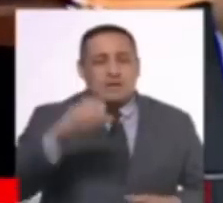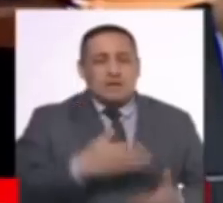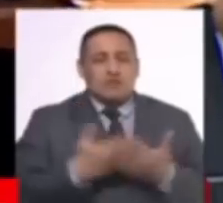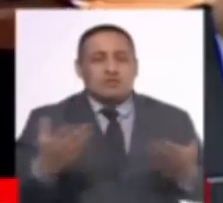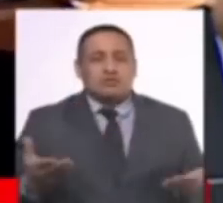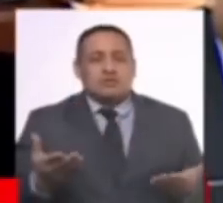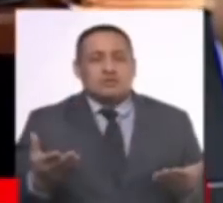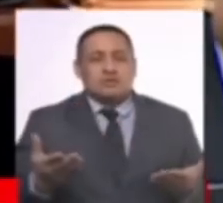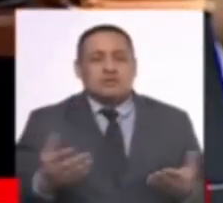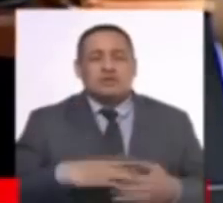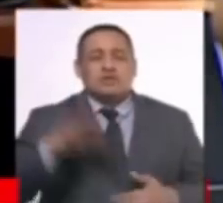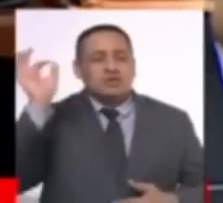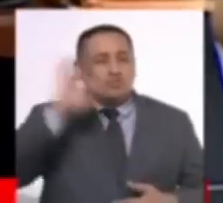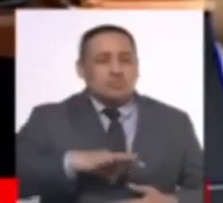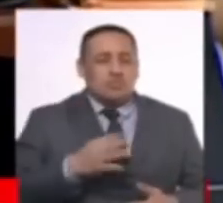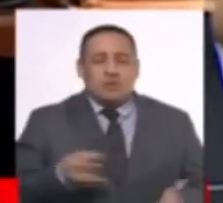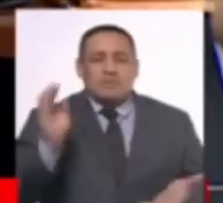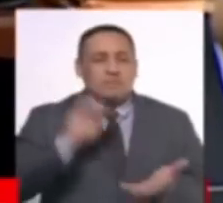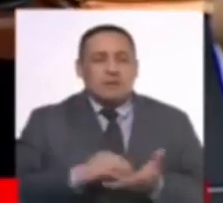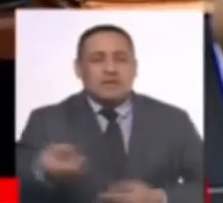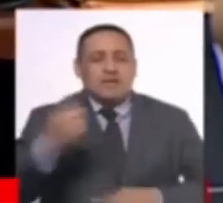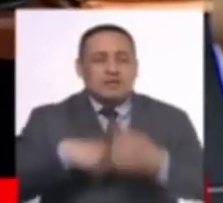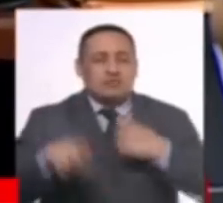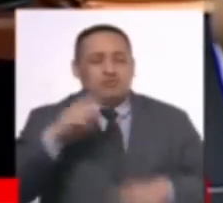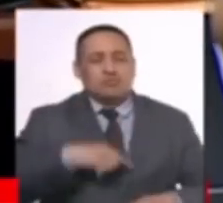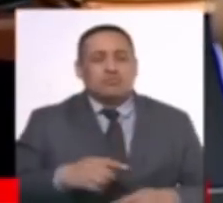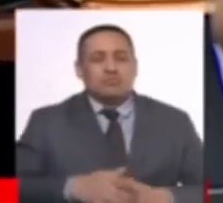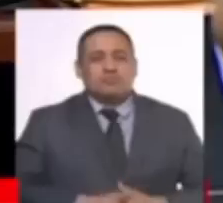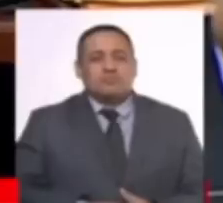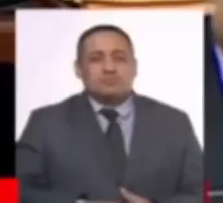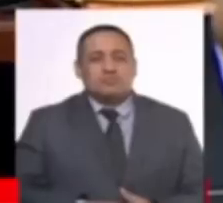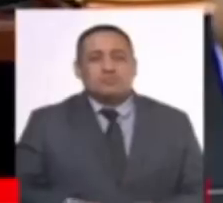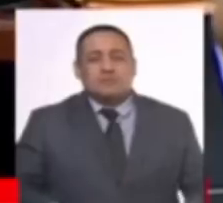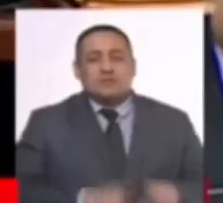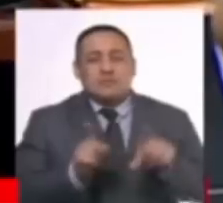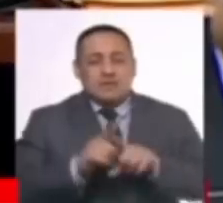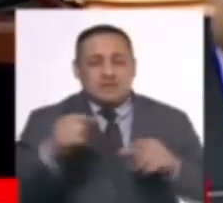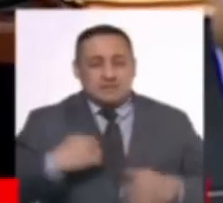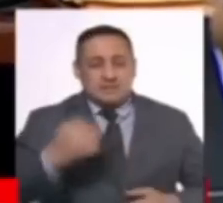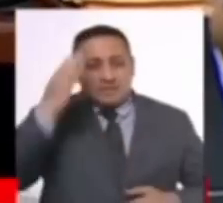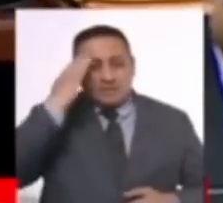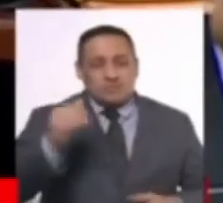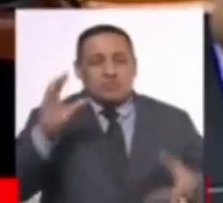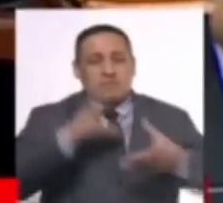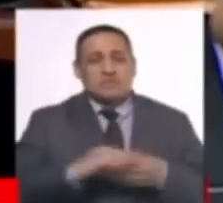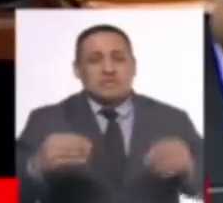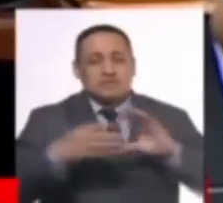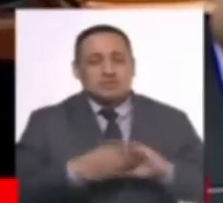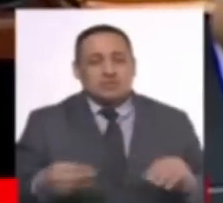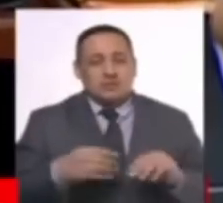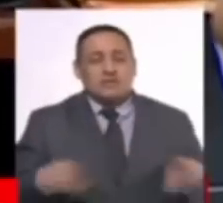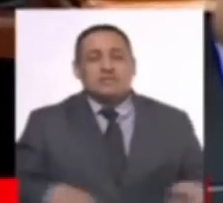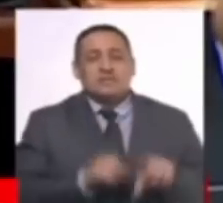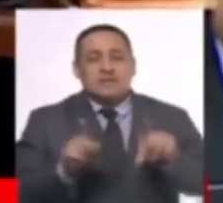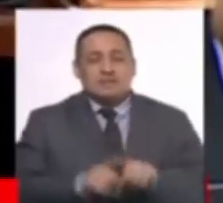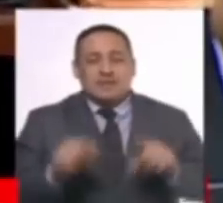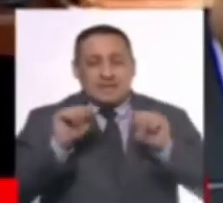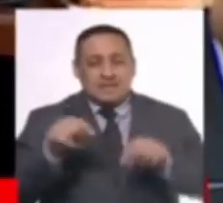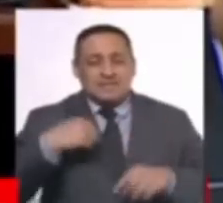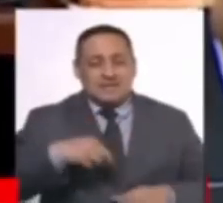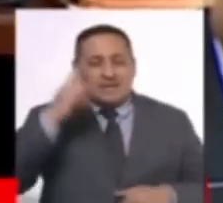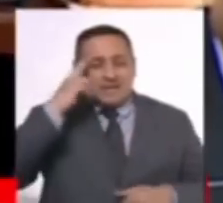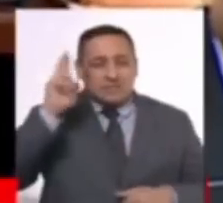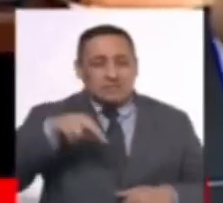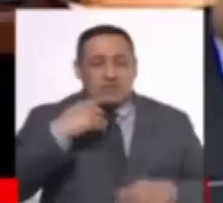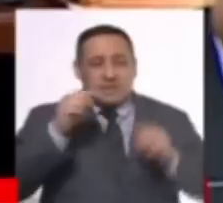recursos y nunca más regresó. Hay que conocer nuestra historia y es esa la razón por